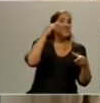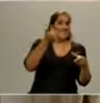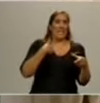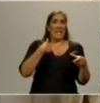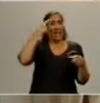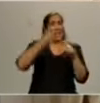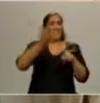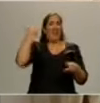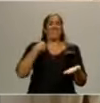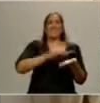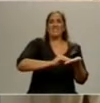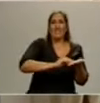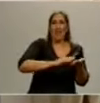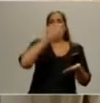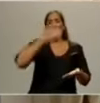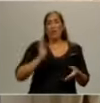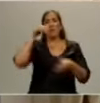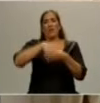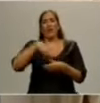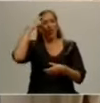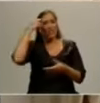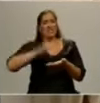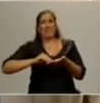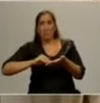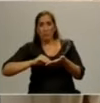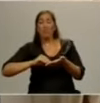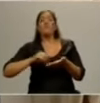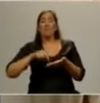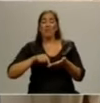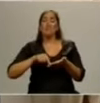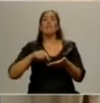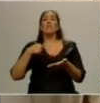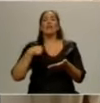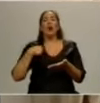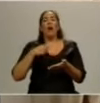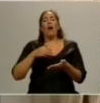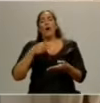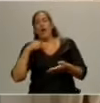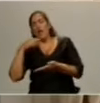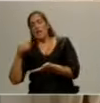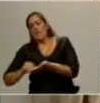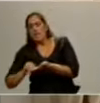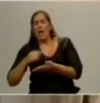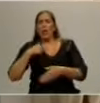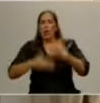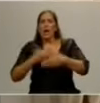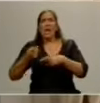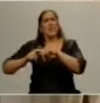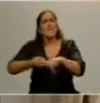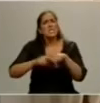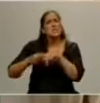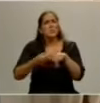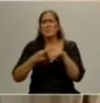senadora, luego como diputada y luego nuevamente como senadora, en donde, bueno, las discusiones internas eran